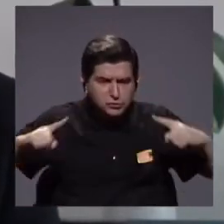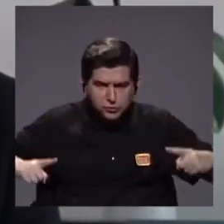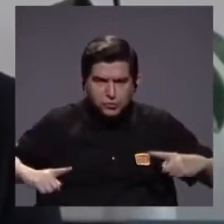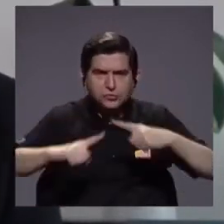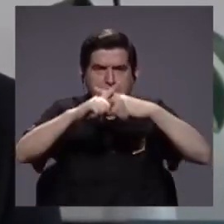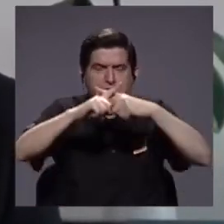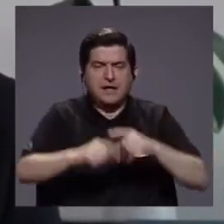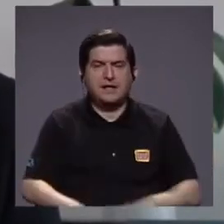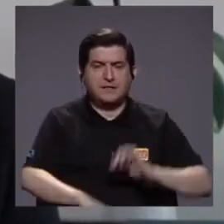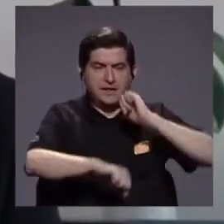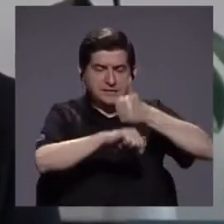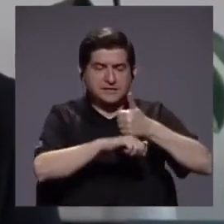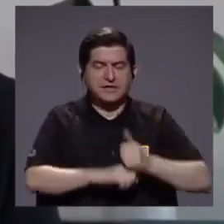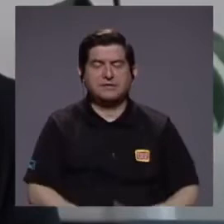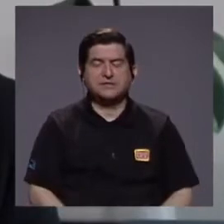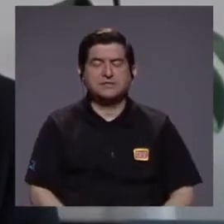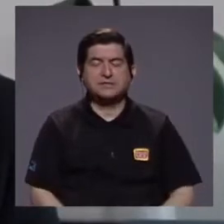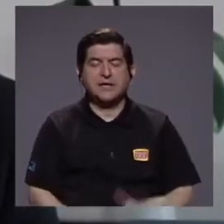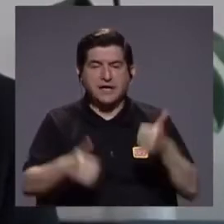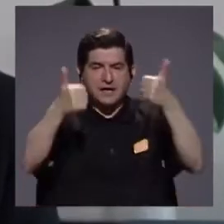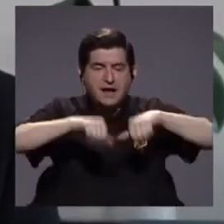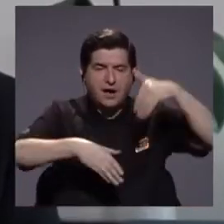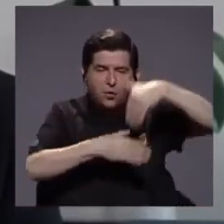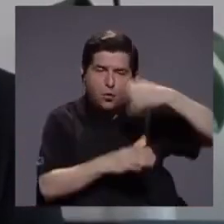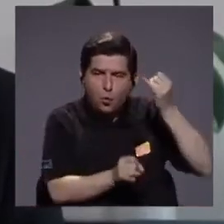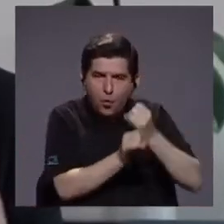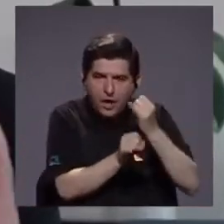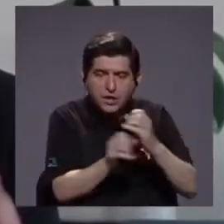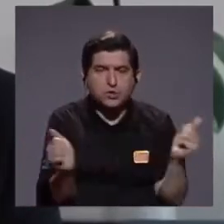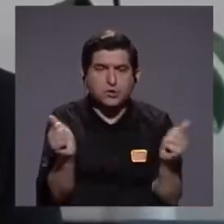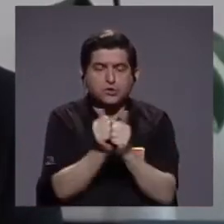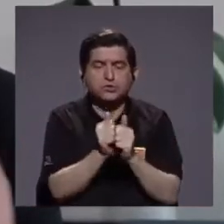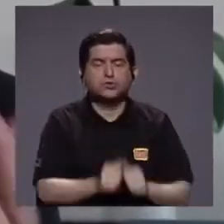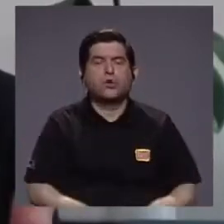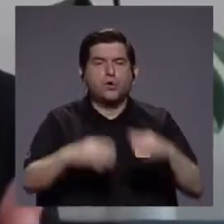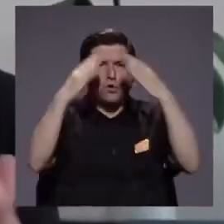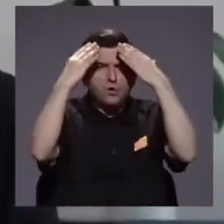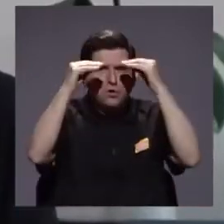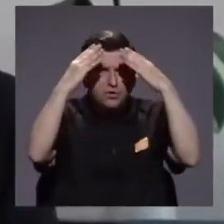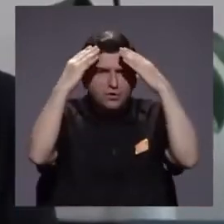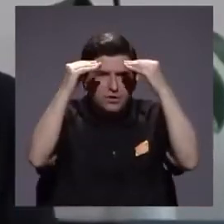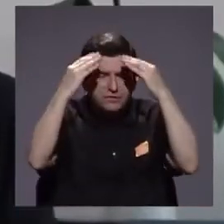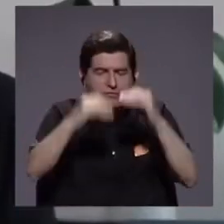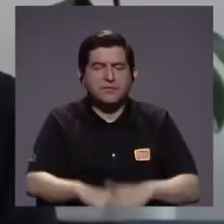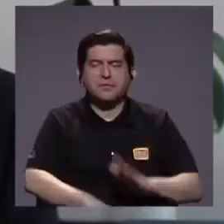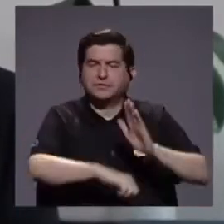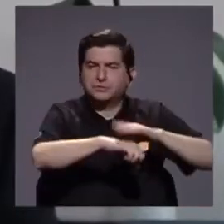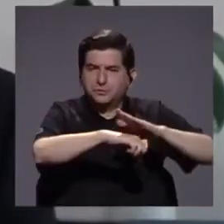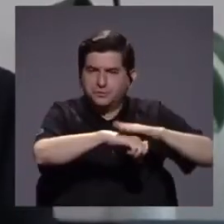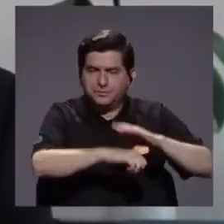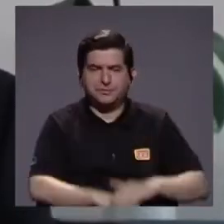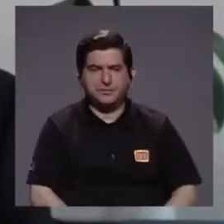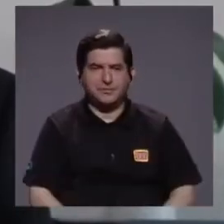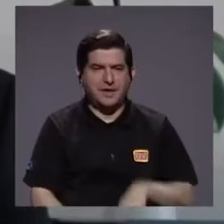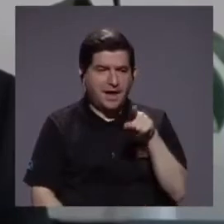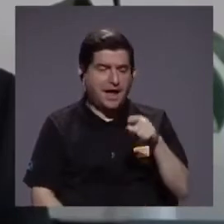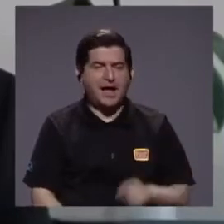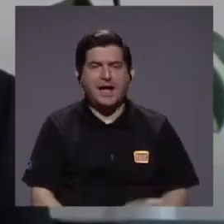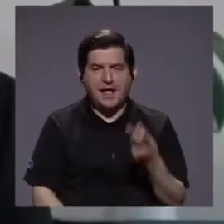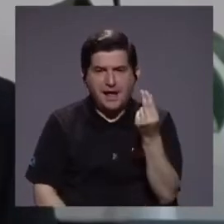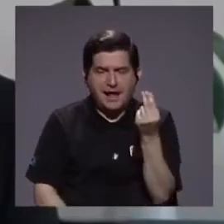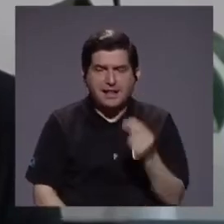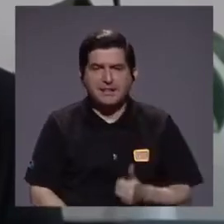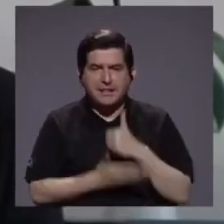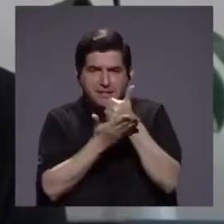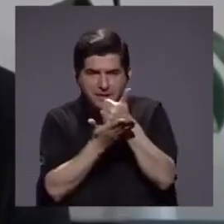becas estableciendo convenios interinstitucionales con bases de datos, con información que permitan que los recursos de